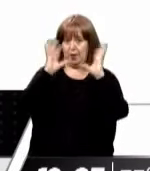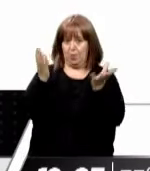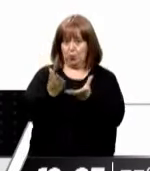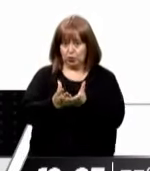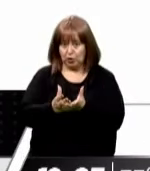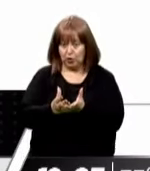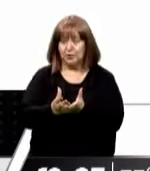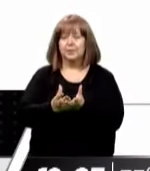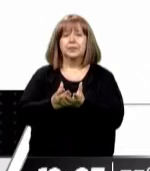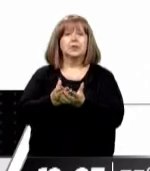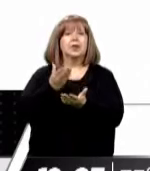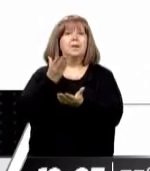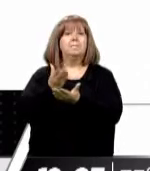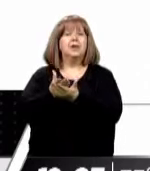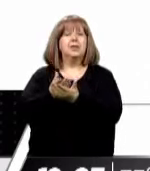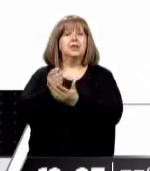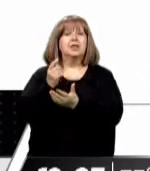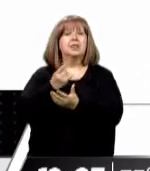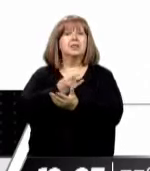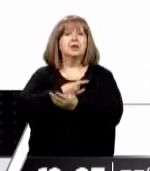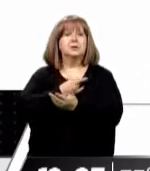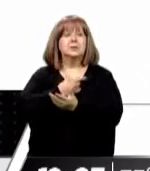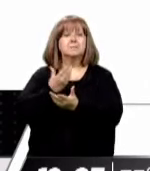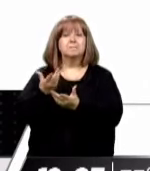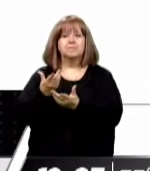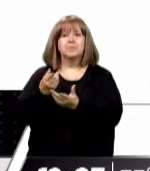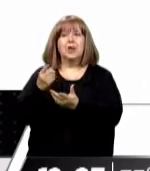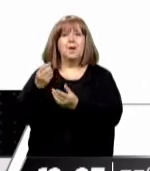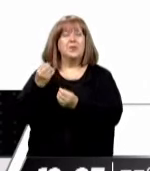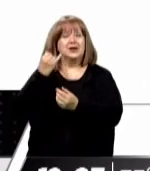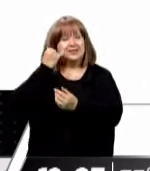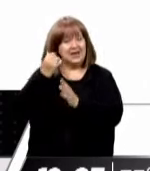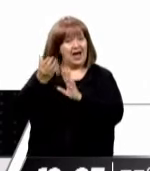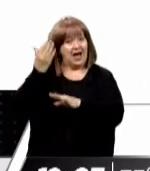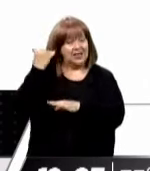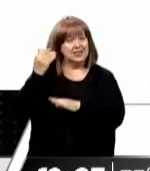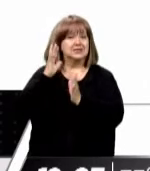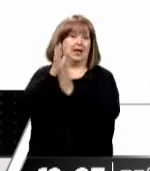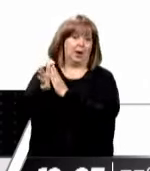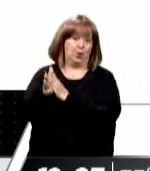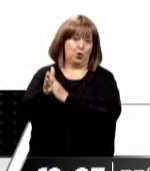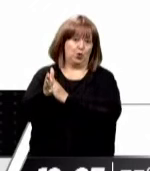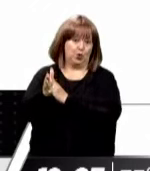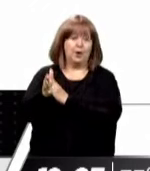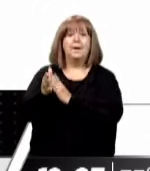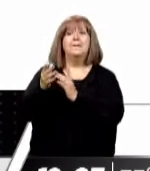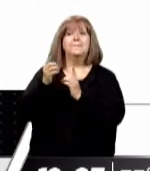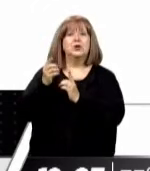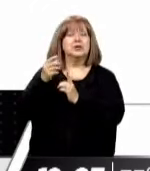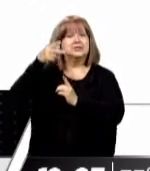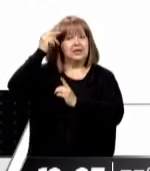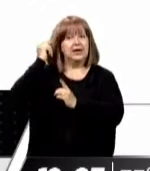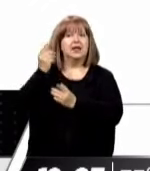reclamo primariamente era por información de un hombre que no se donó a la justicia, que no fue al reclamo de un tribunal de ese